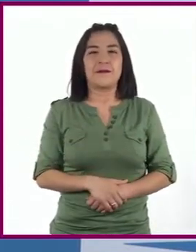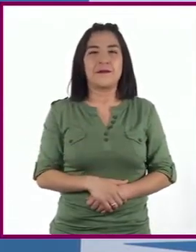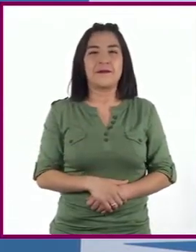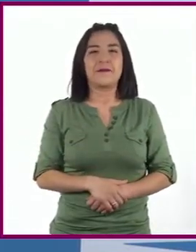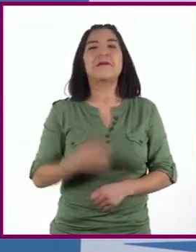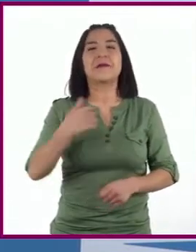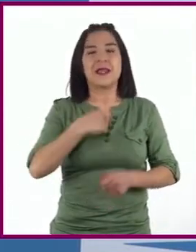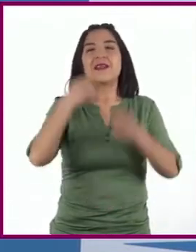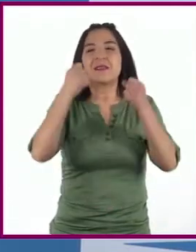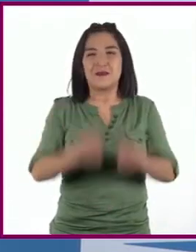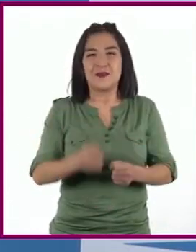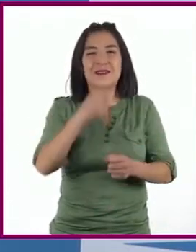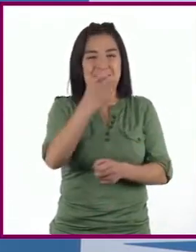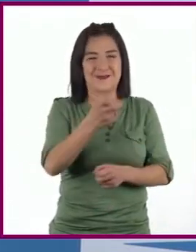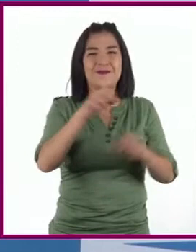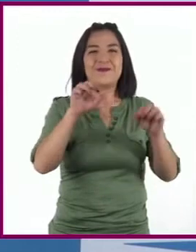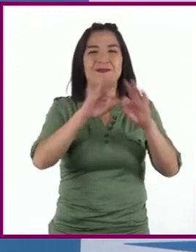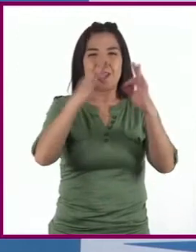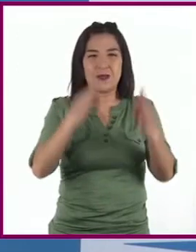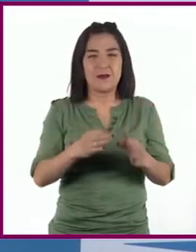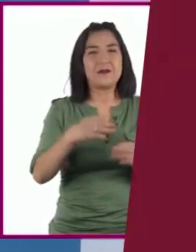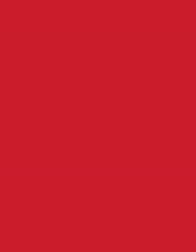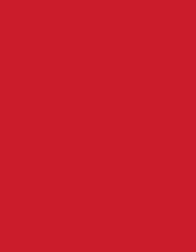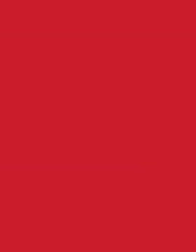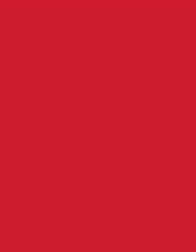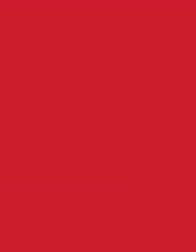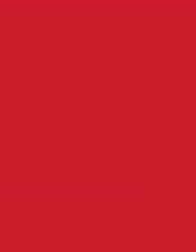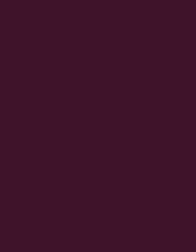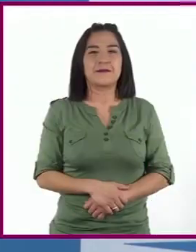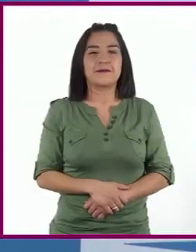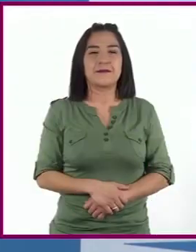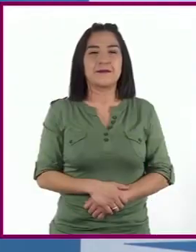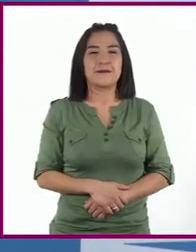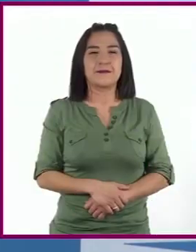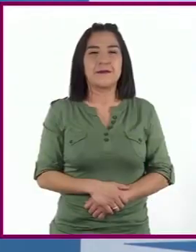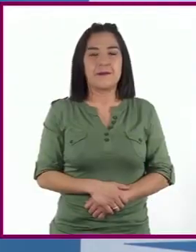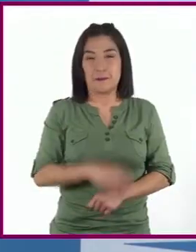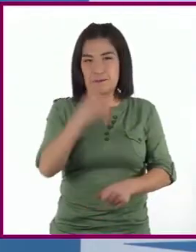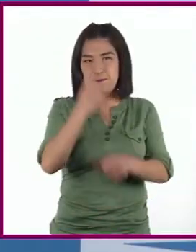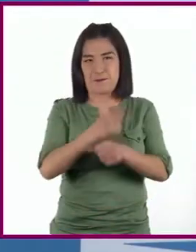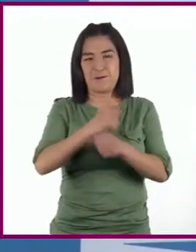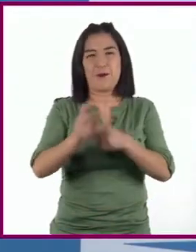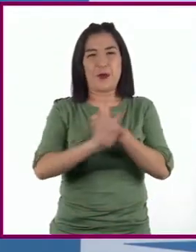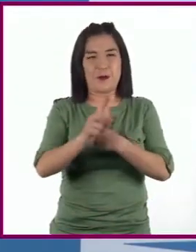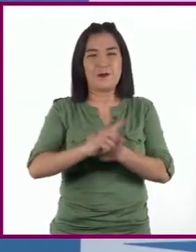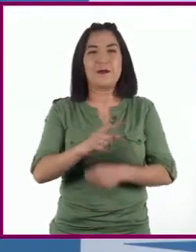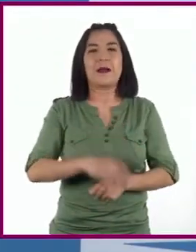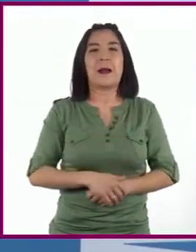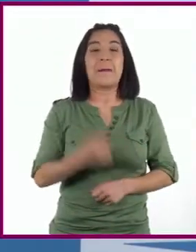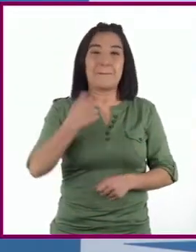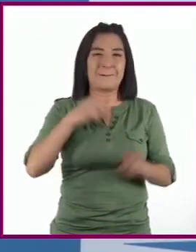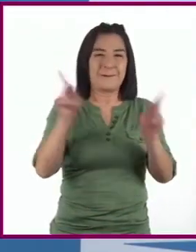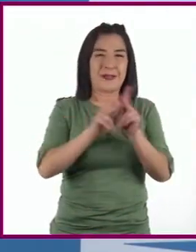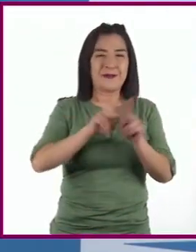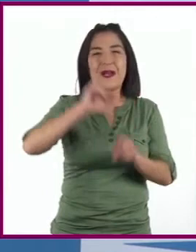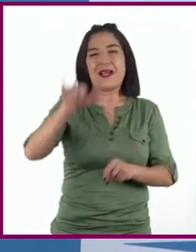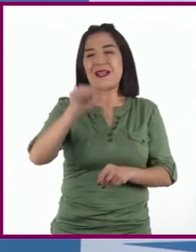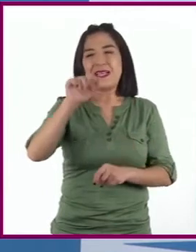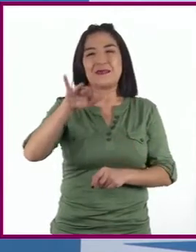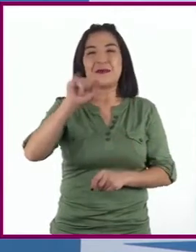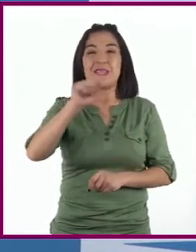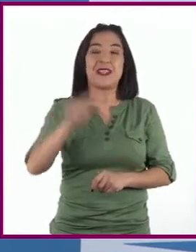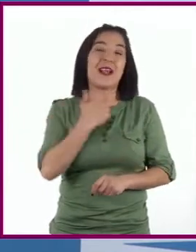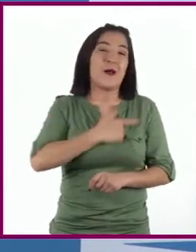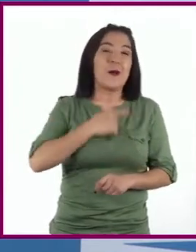Estoy seguro de que esa figura quedará espectacular. Situación 1. Mi prima Yasmín, que le gusta viajar